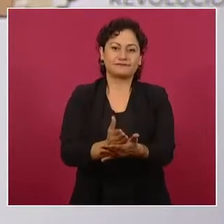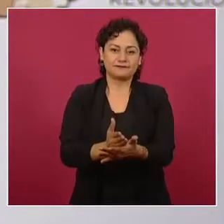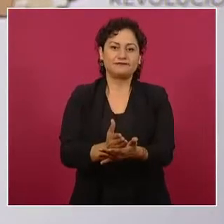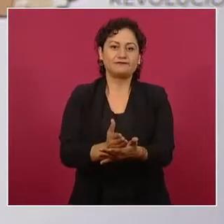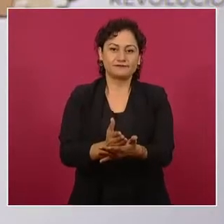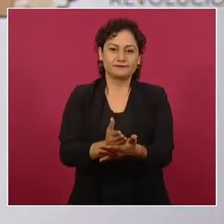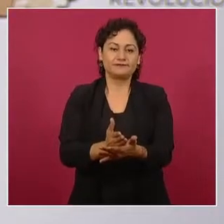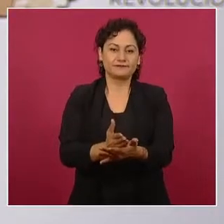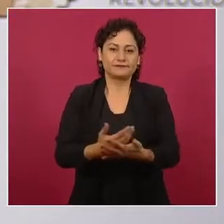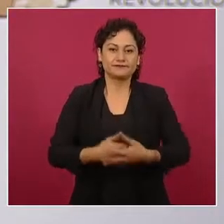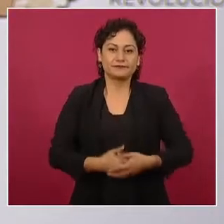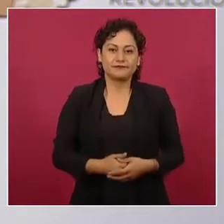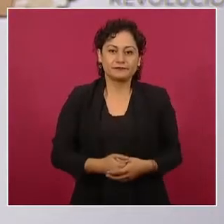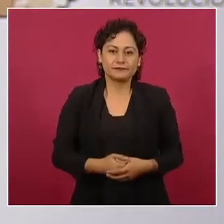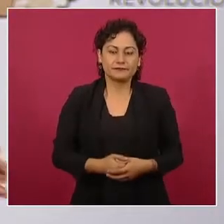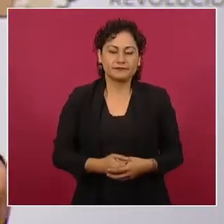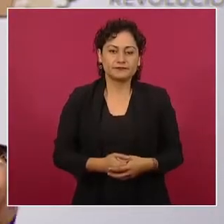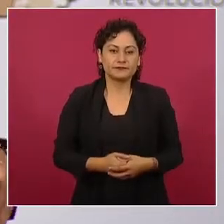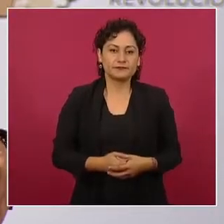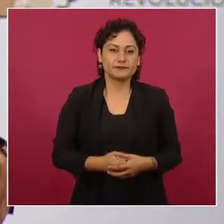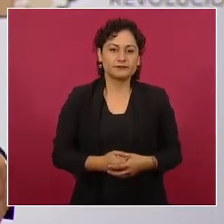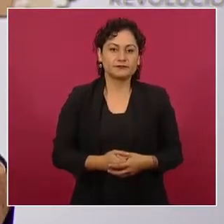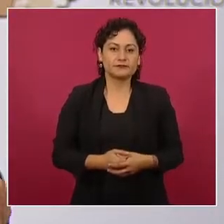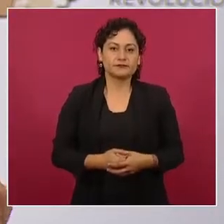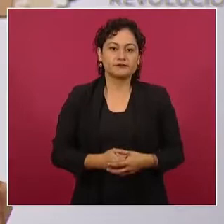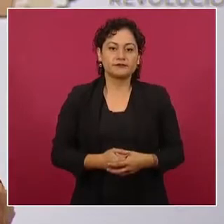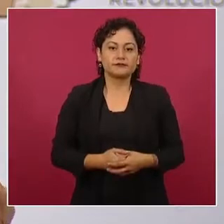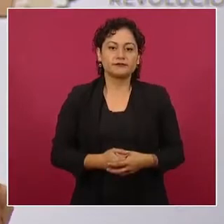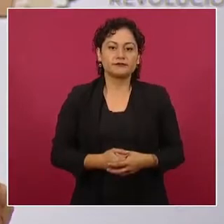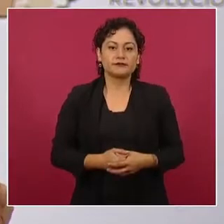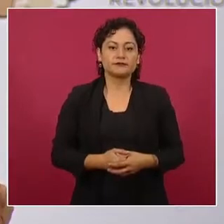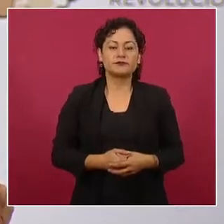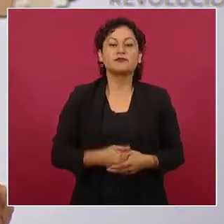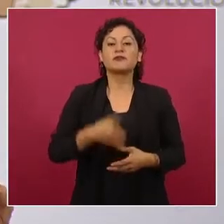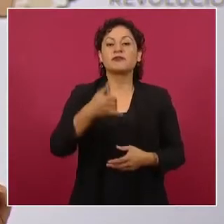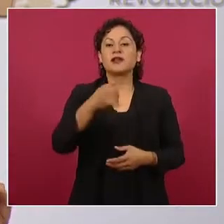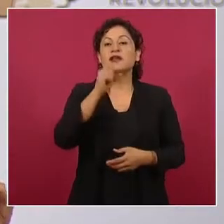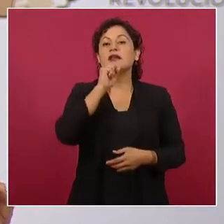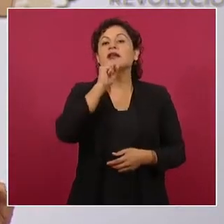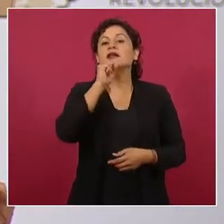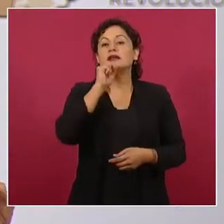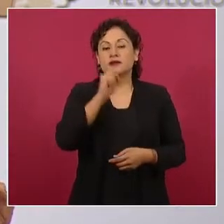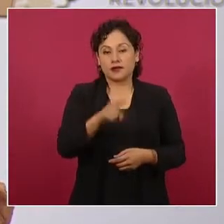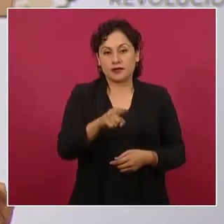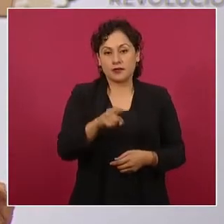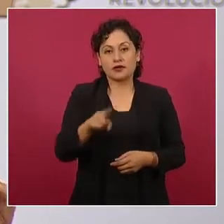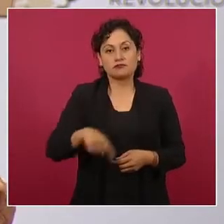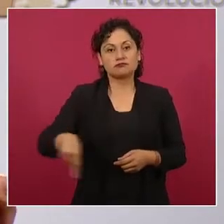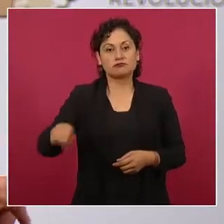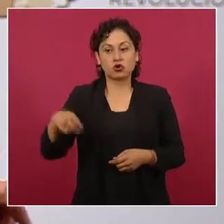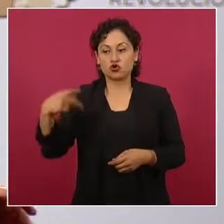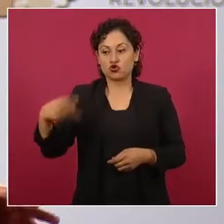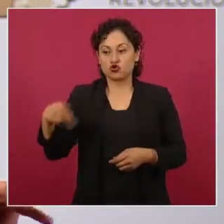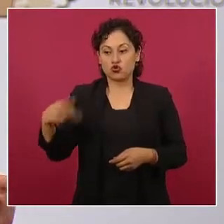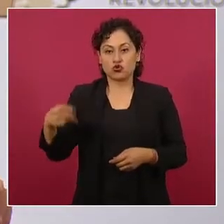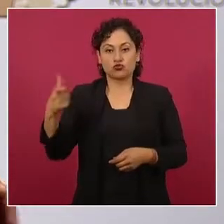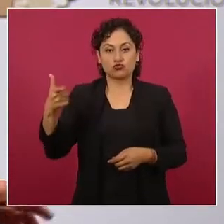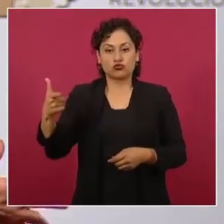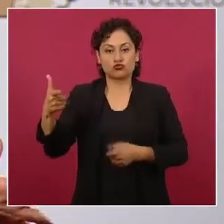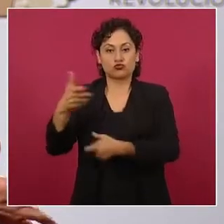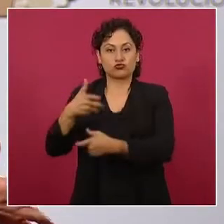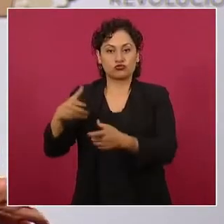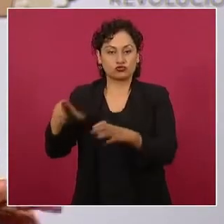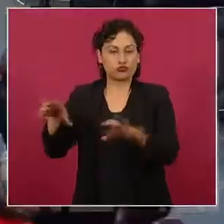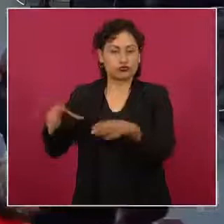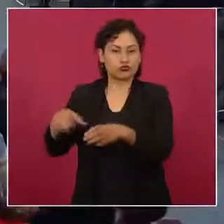para utilizar la moneda de cambio de la tecnocracia y neoliberal, 22,000 millones